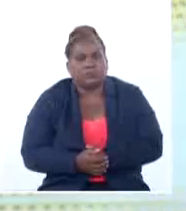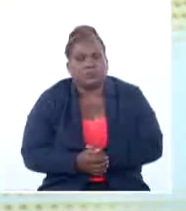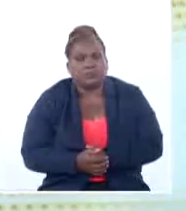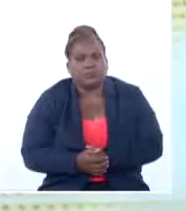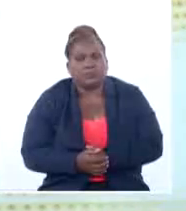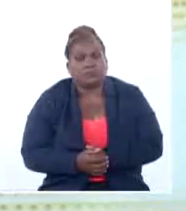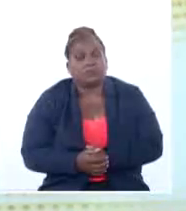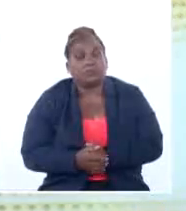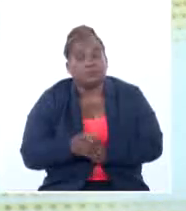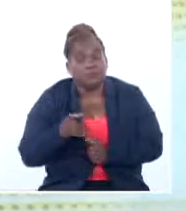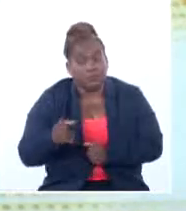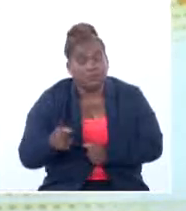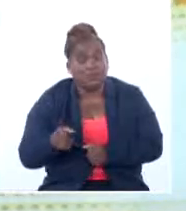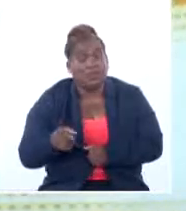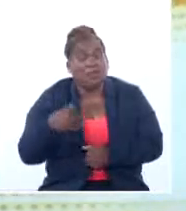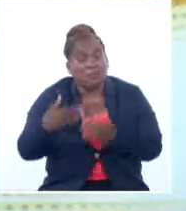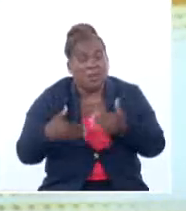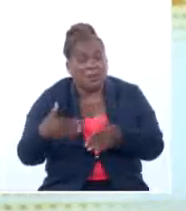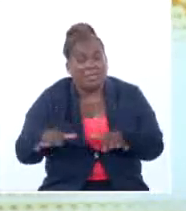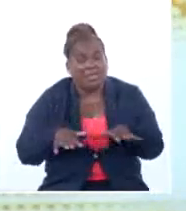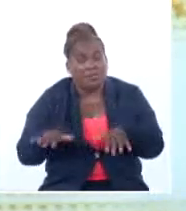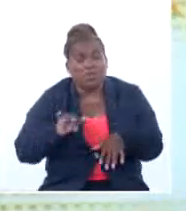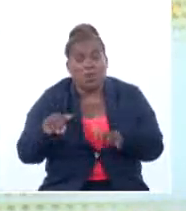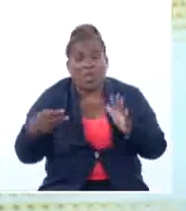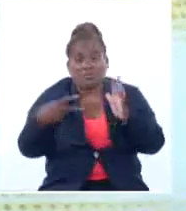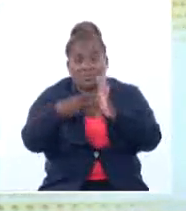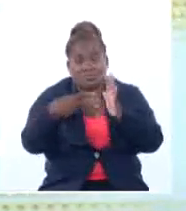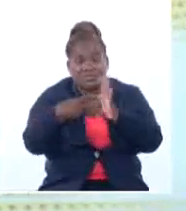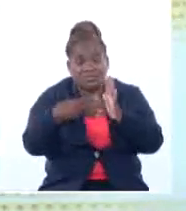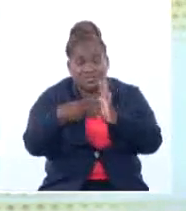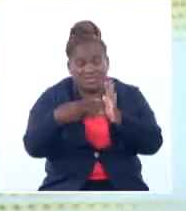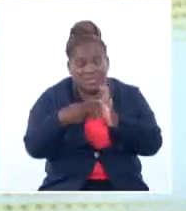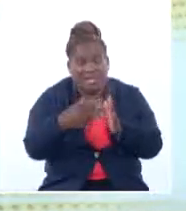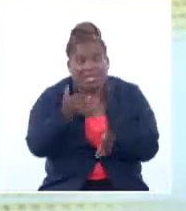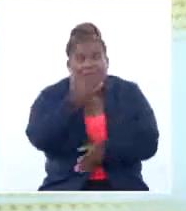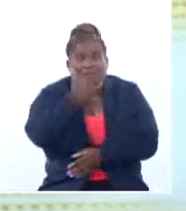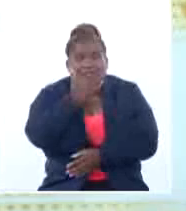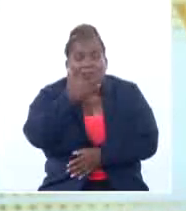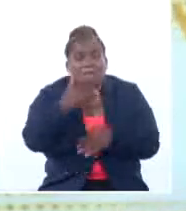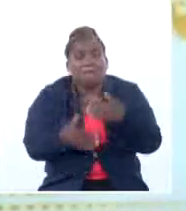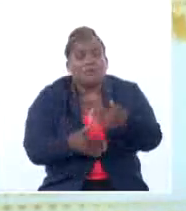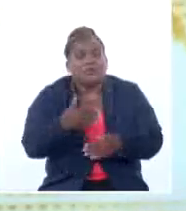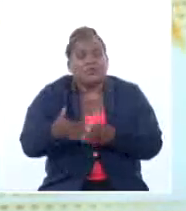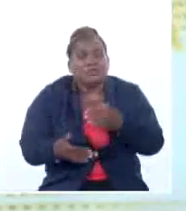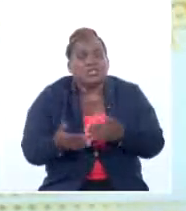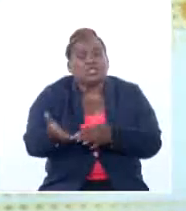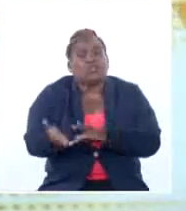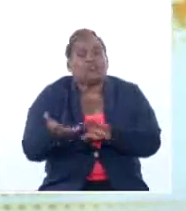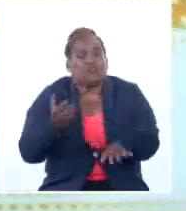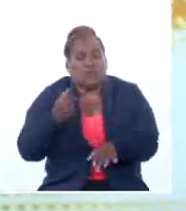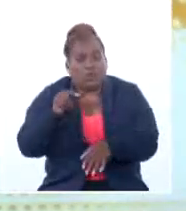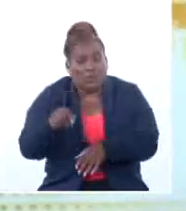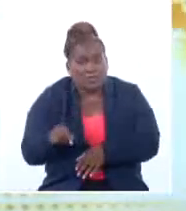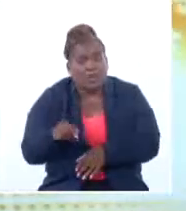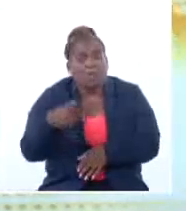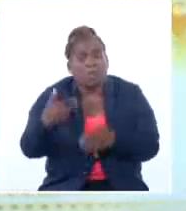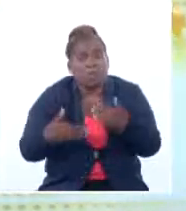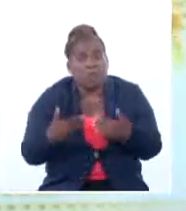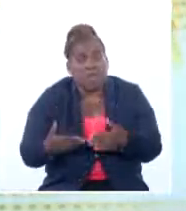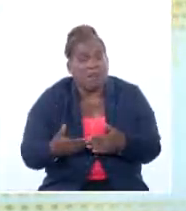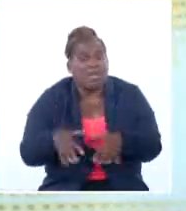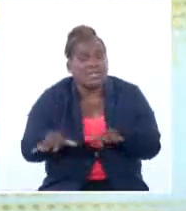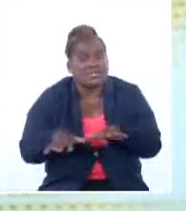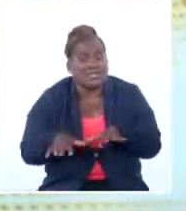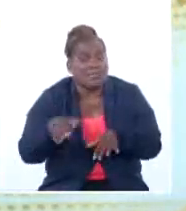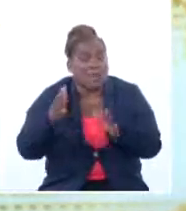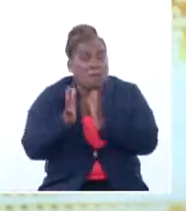Y si de desastres por terremotos se habla, Siria aún vive su duelo y proceso de recuperación por los poderosos y mortíferos sismos del mes